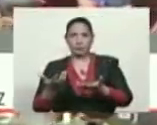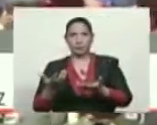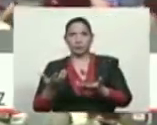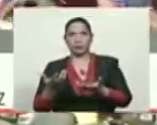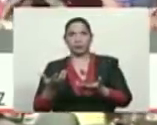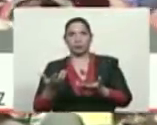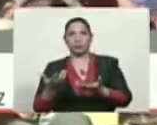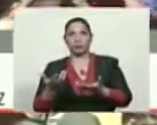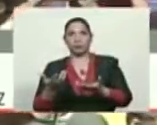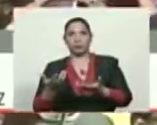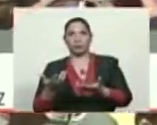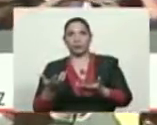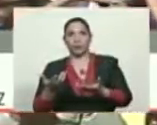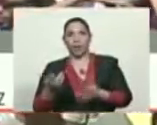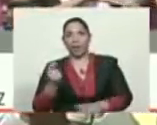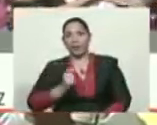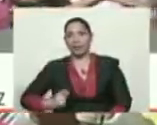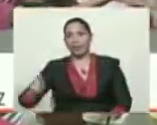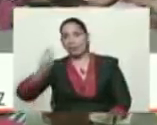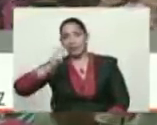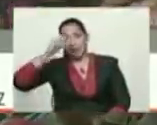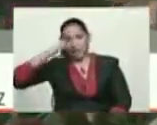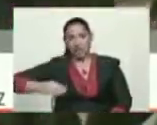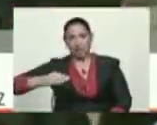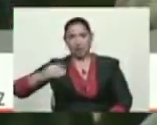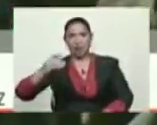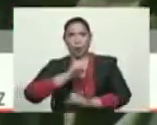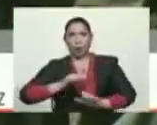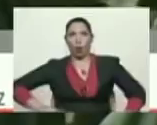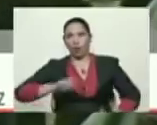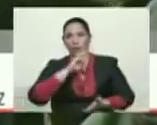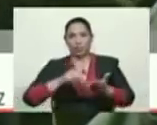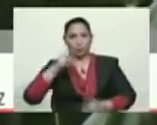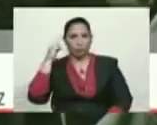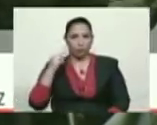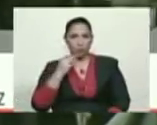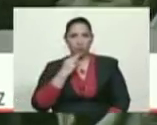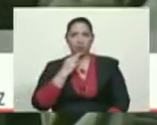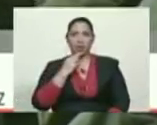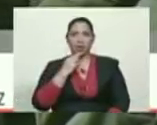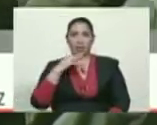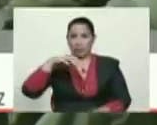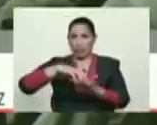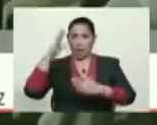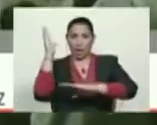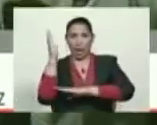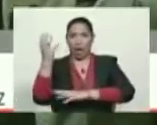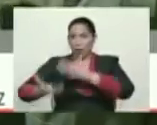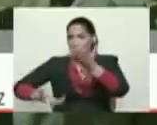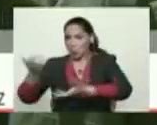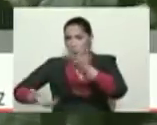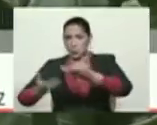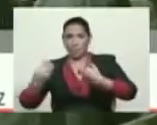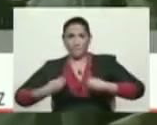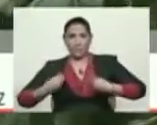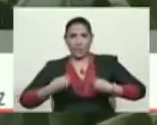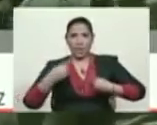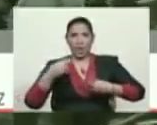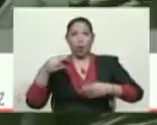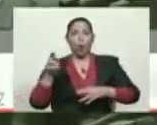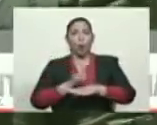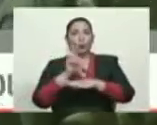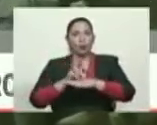un teniente de la Guardia en el estado Lara, quemado vivo, de haber utilizado